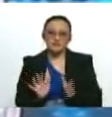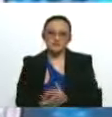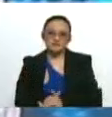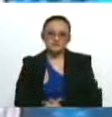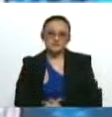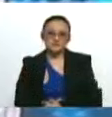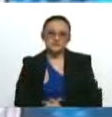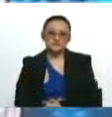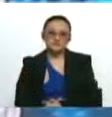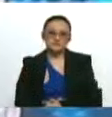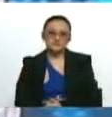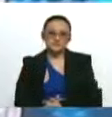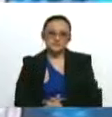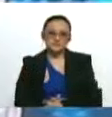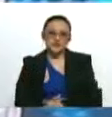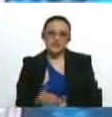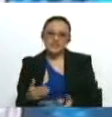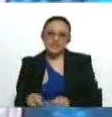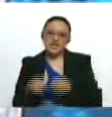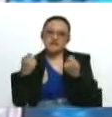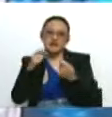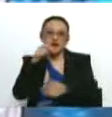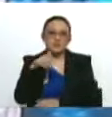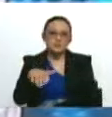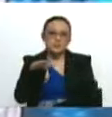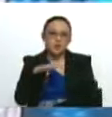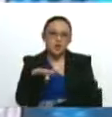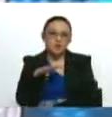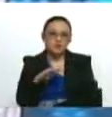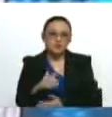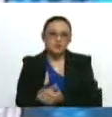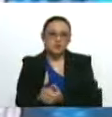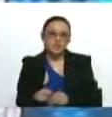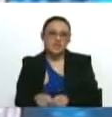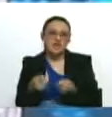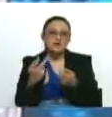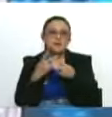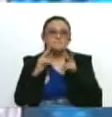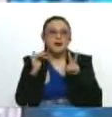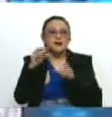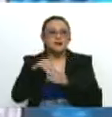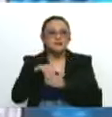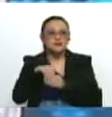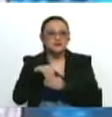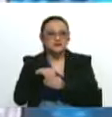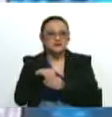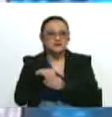a golpear al pueblo, a dañar la paz interna.